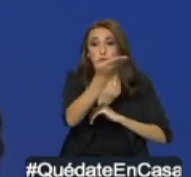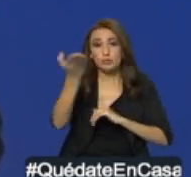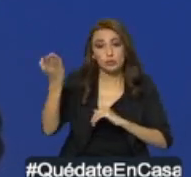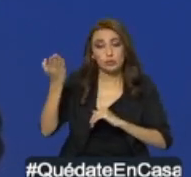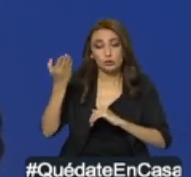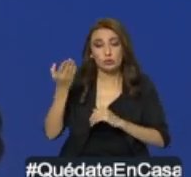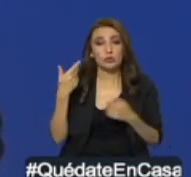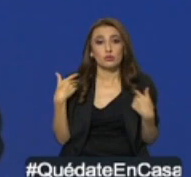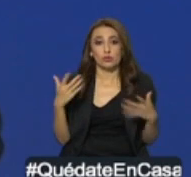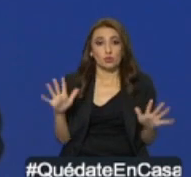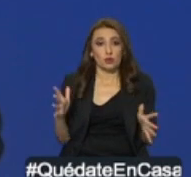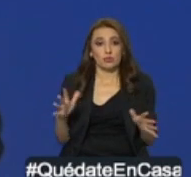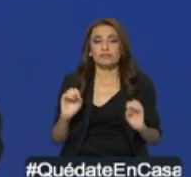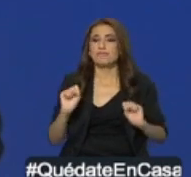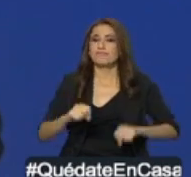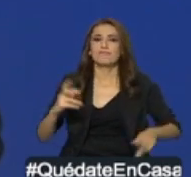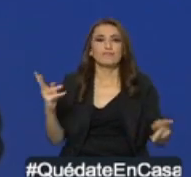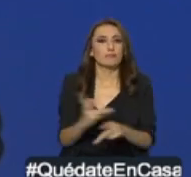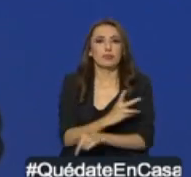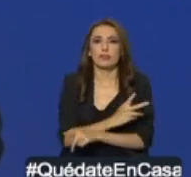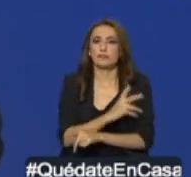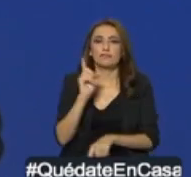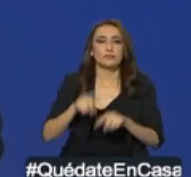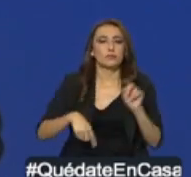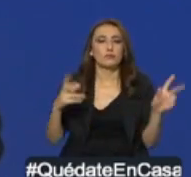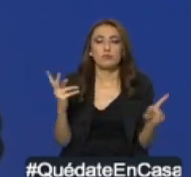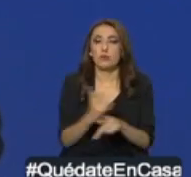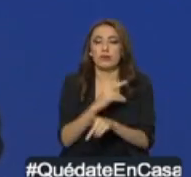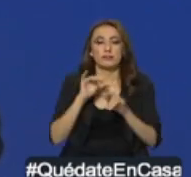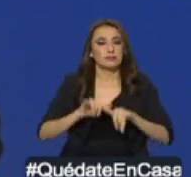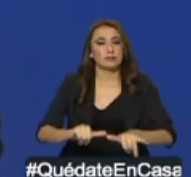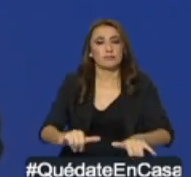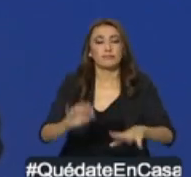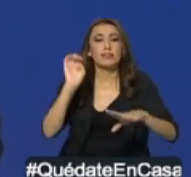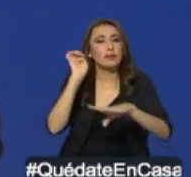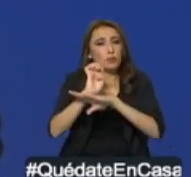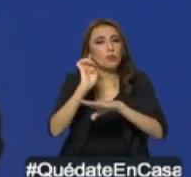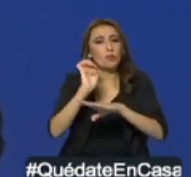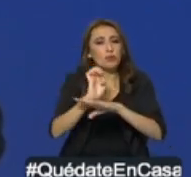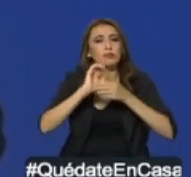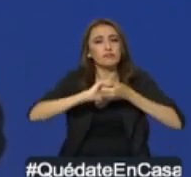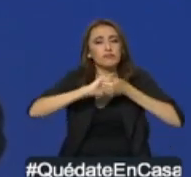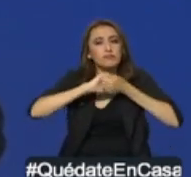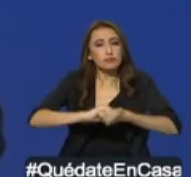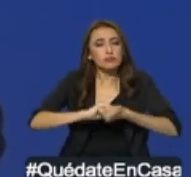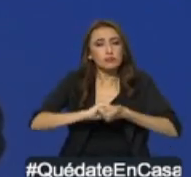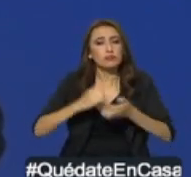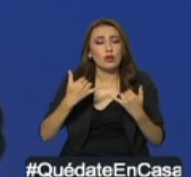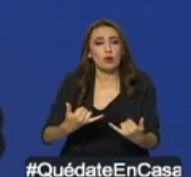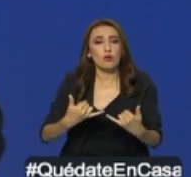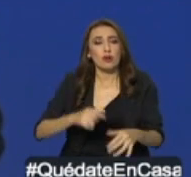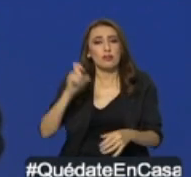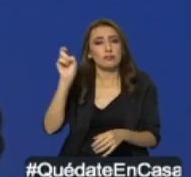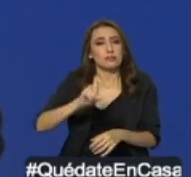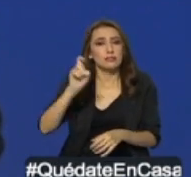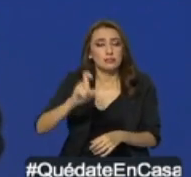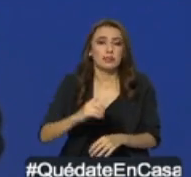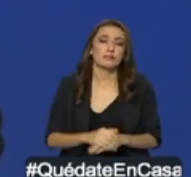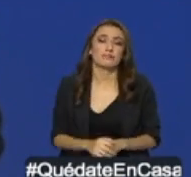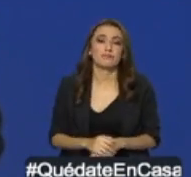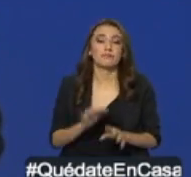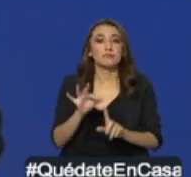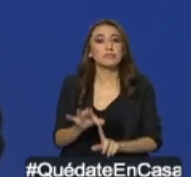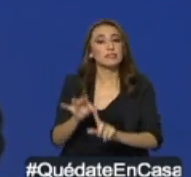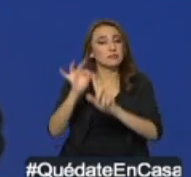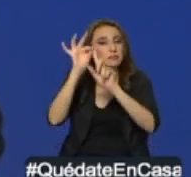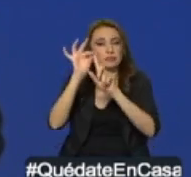salir de este problema el país necesita de cada uno de ustedes mi especial agradecimiento a los profesionales